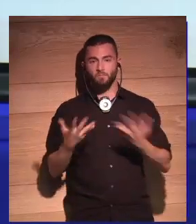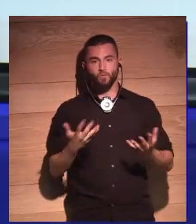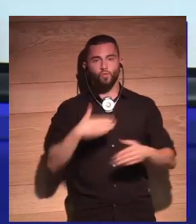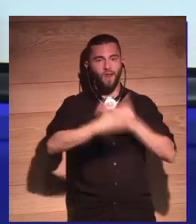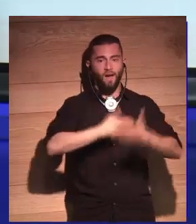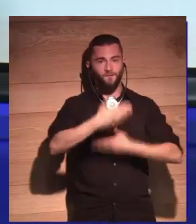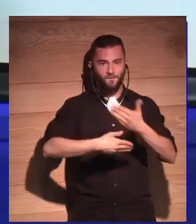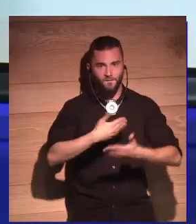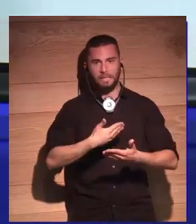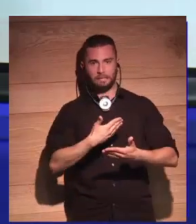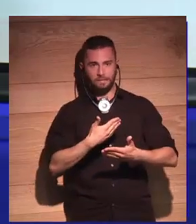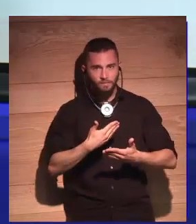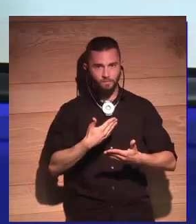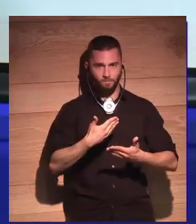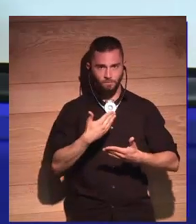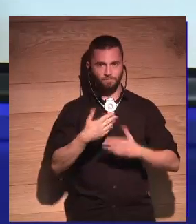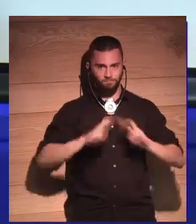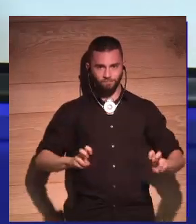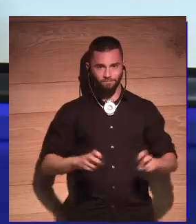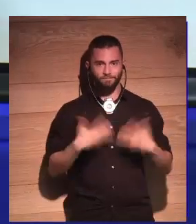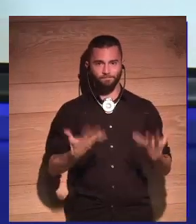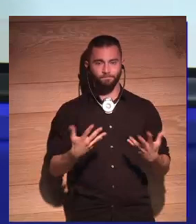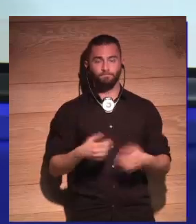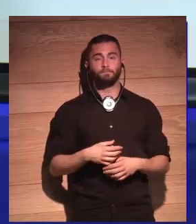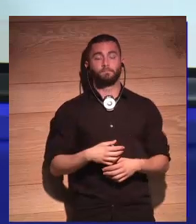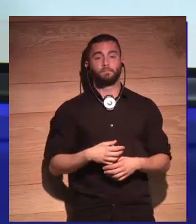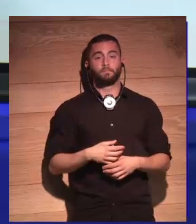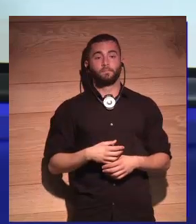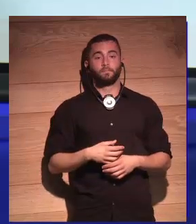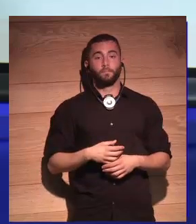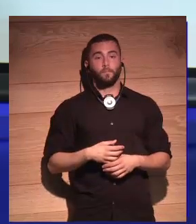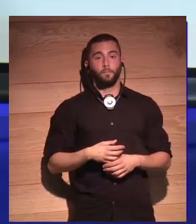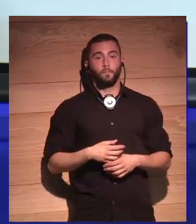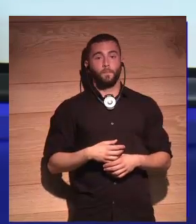una fase muy primigenia de todo esto, ¿de acuerdo? También...